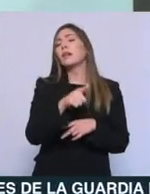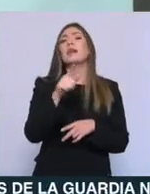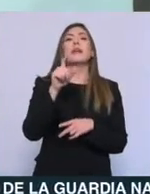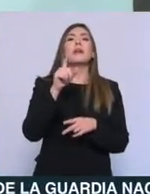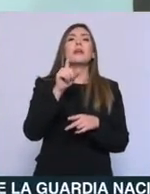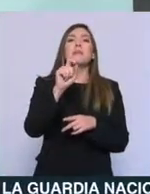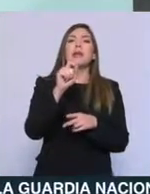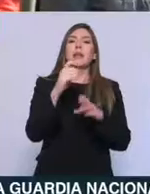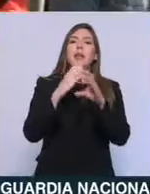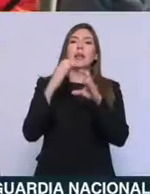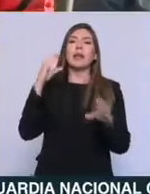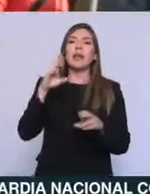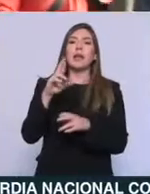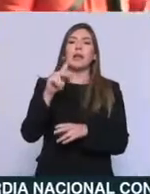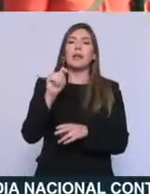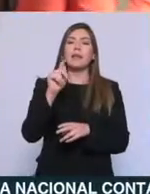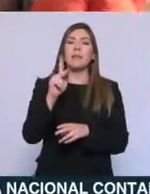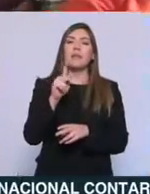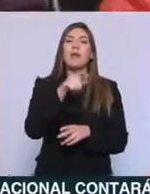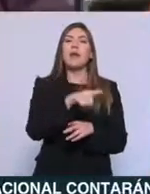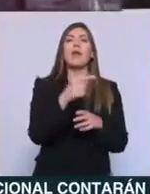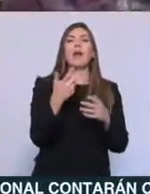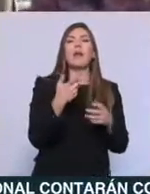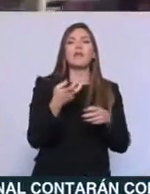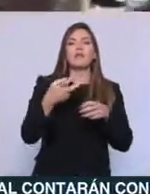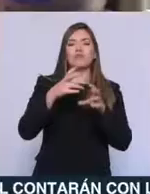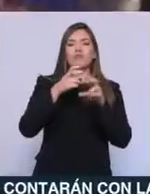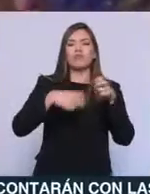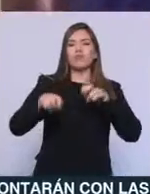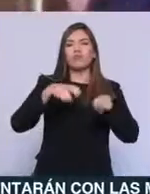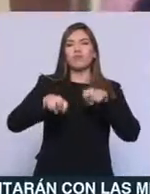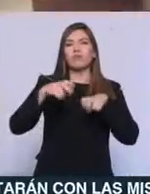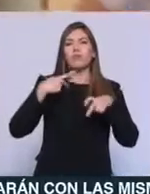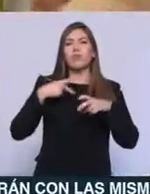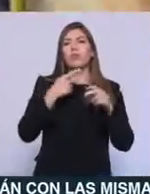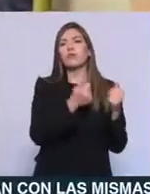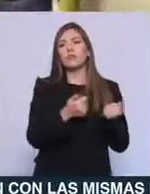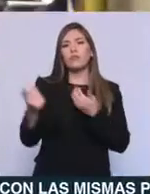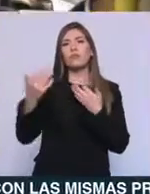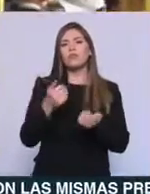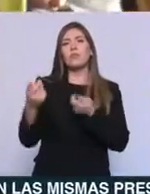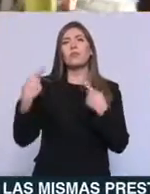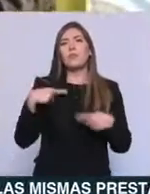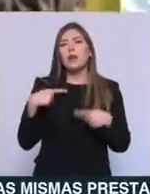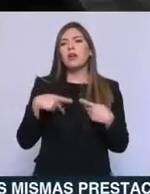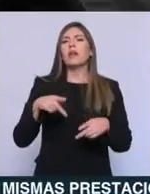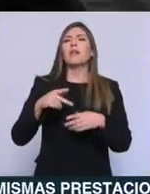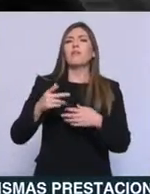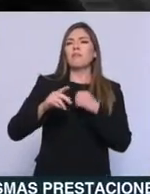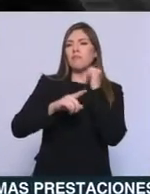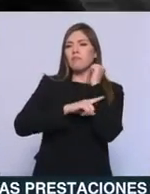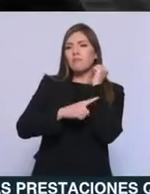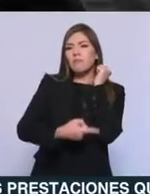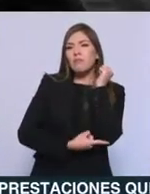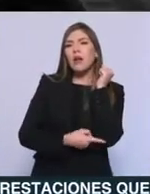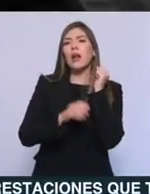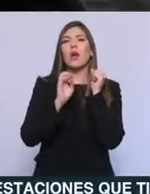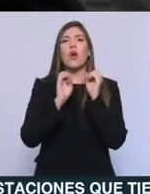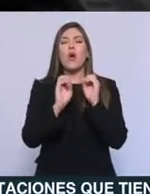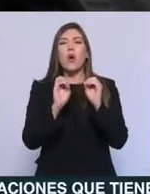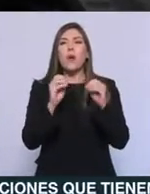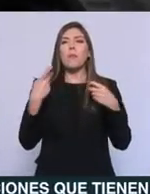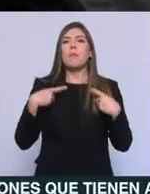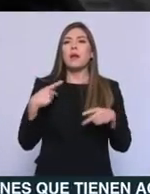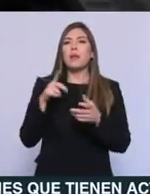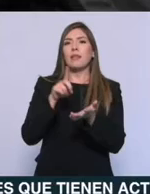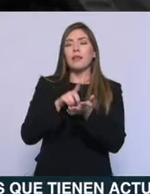los usuarios del metro. Mujeres embarazadas, a personas con alguna discapacidad o de la tercera edad, de la estación Barranca